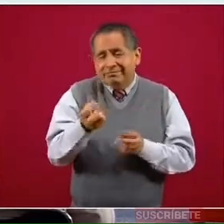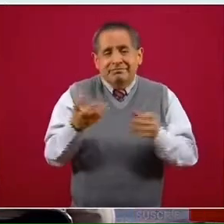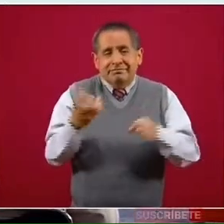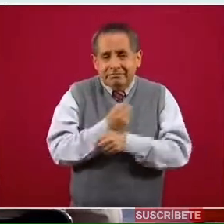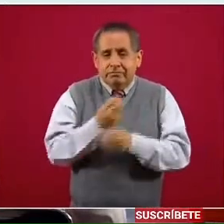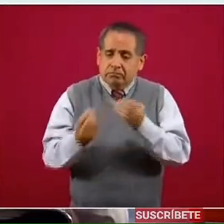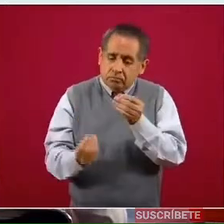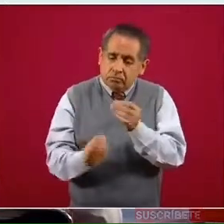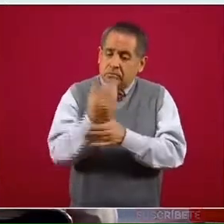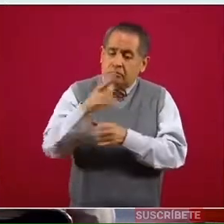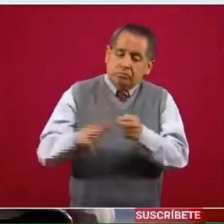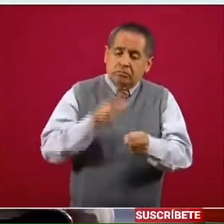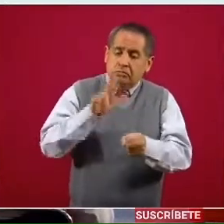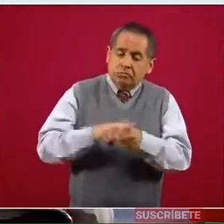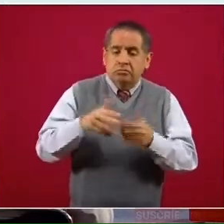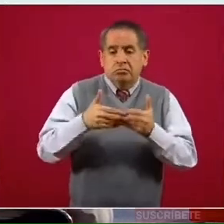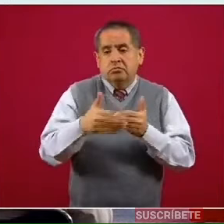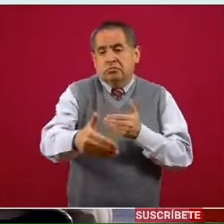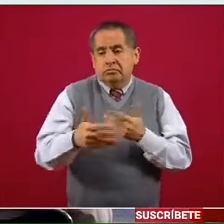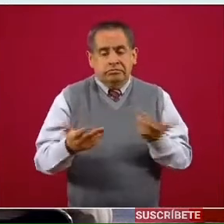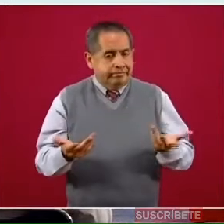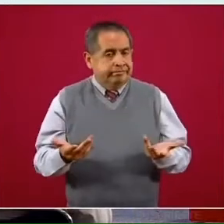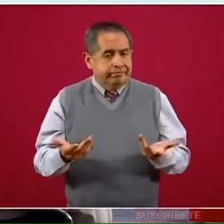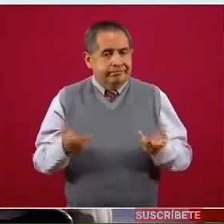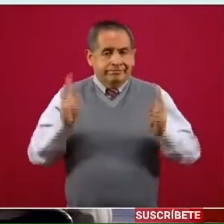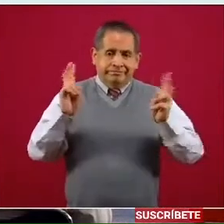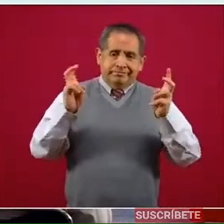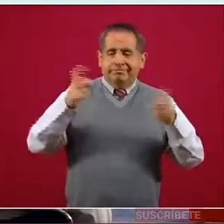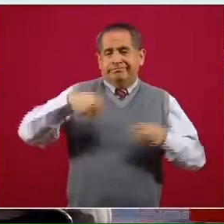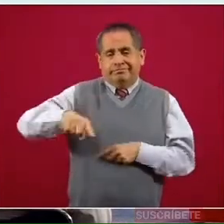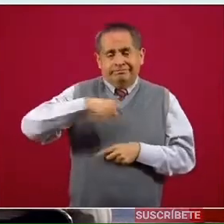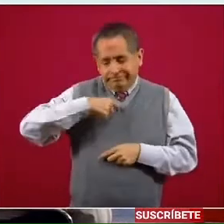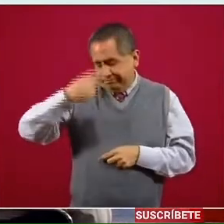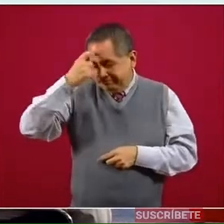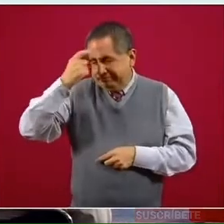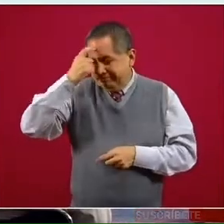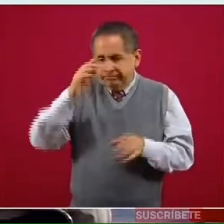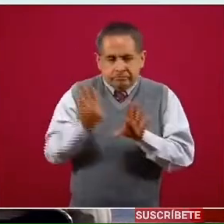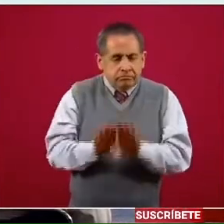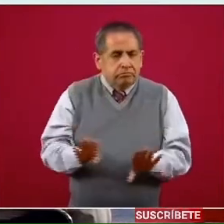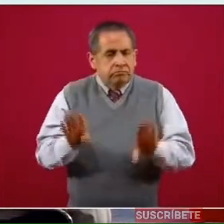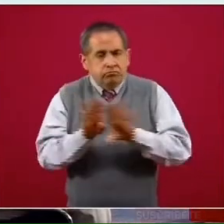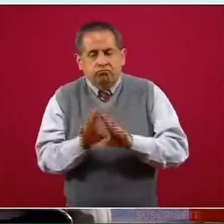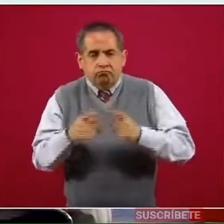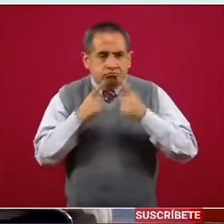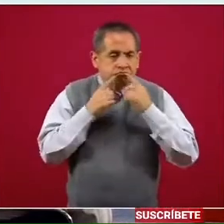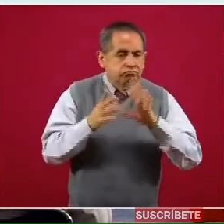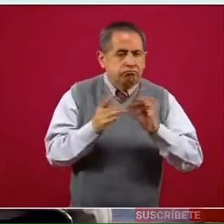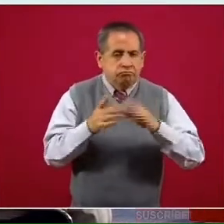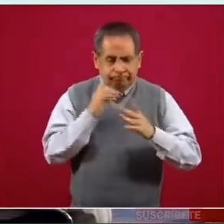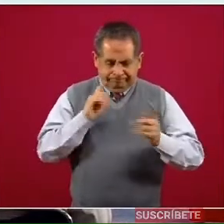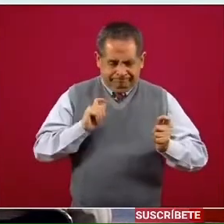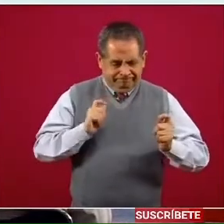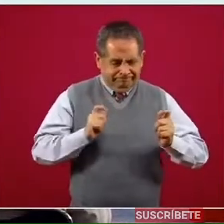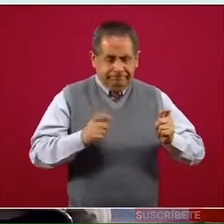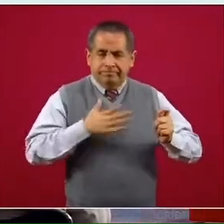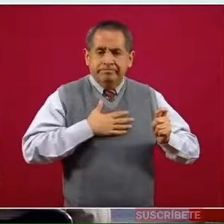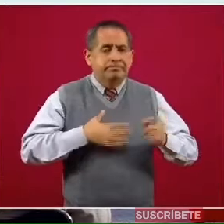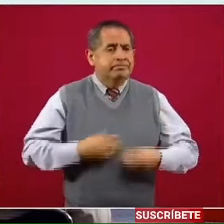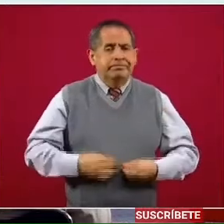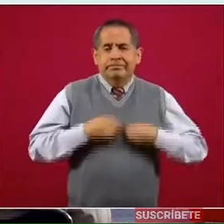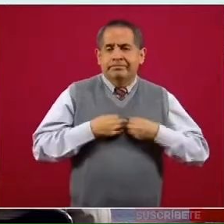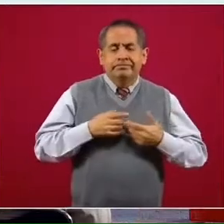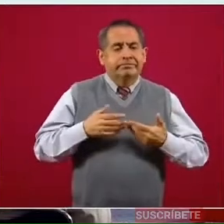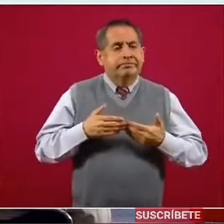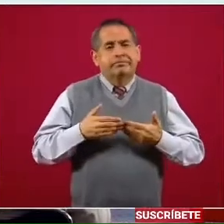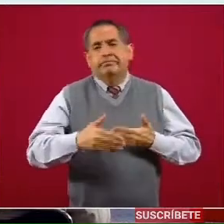nueva práctica de vida en la que tengamos conciencia de estos riesgos y adaptemos nuestra vida